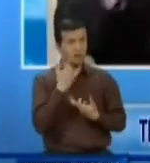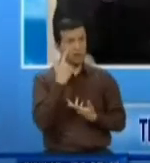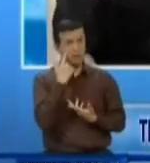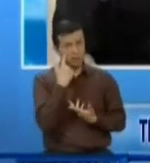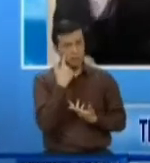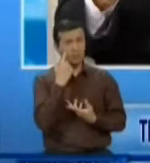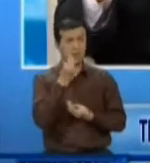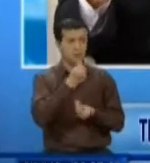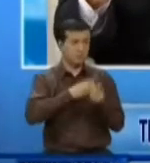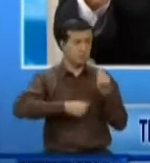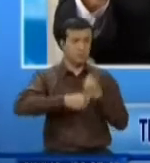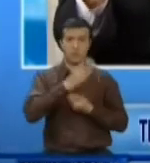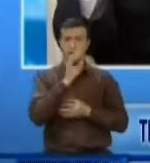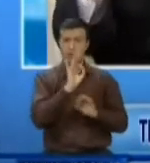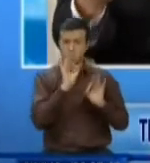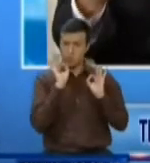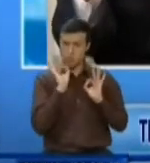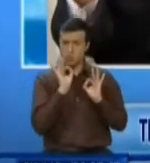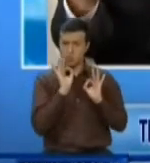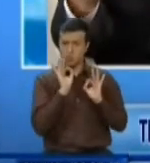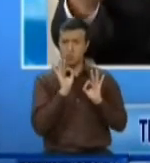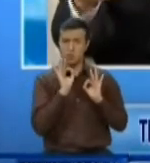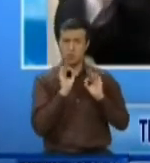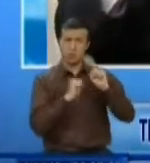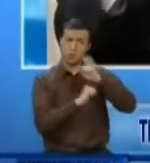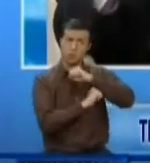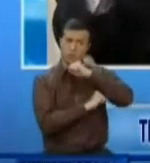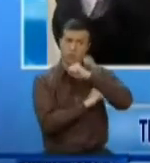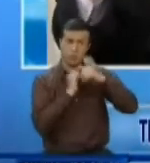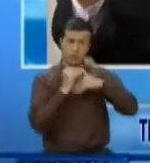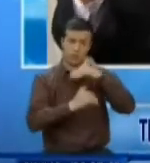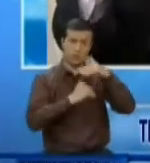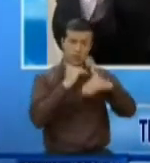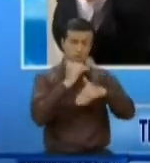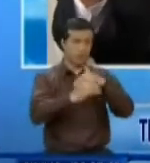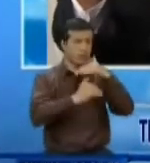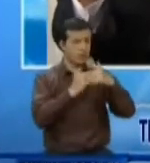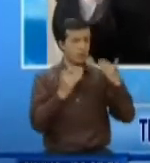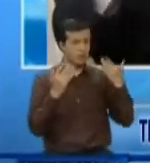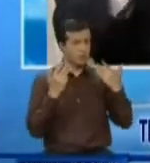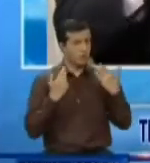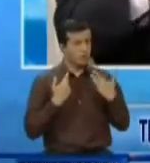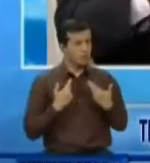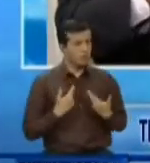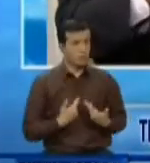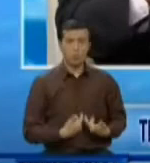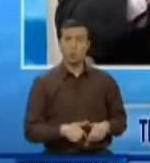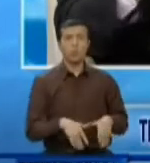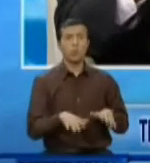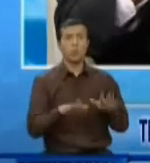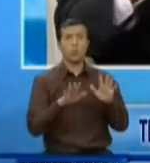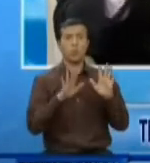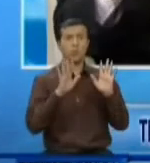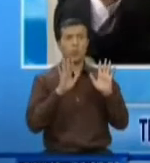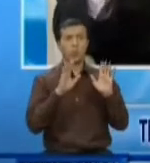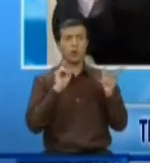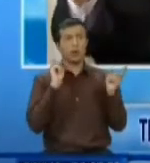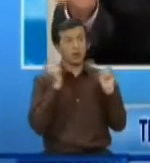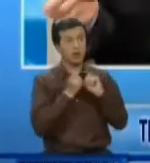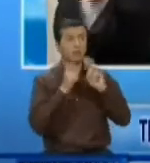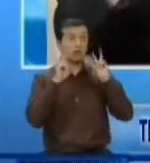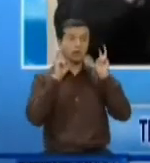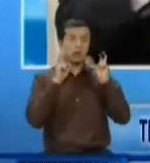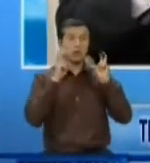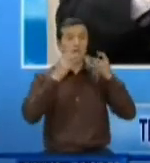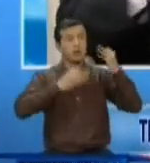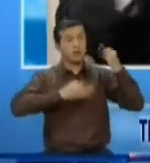flujo de verdadera inversión sostenible en el tiempo independientemente que no se cambie el tema del